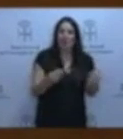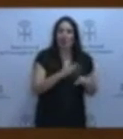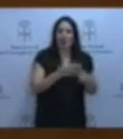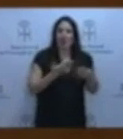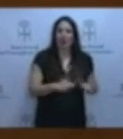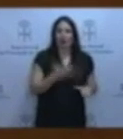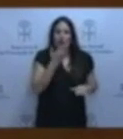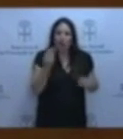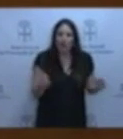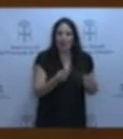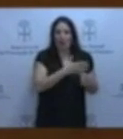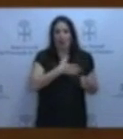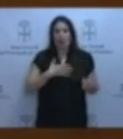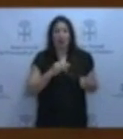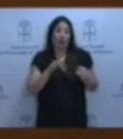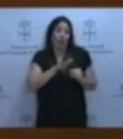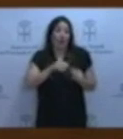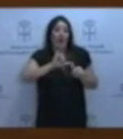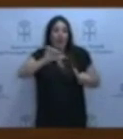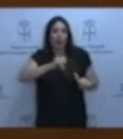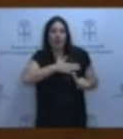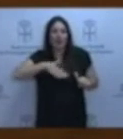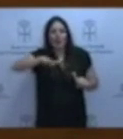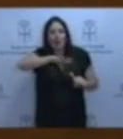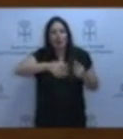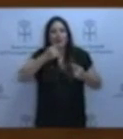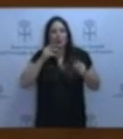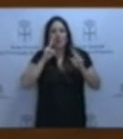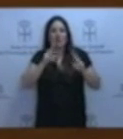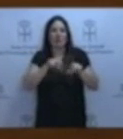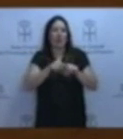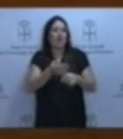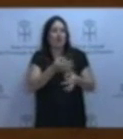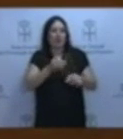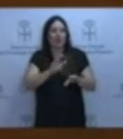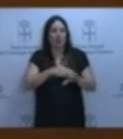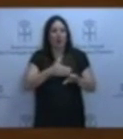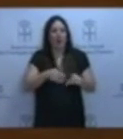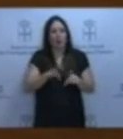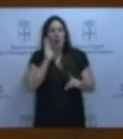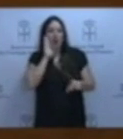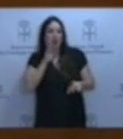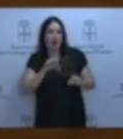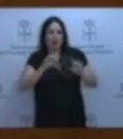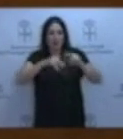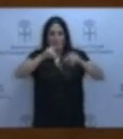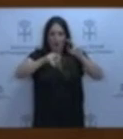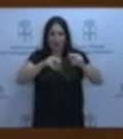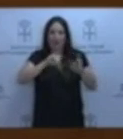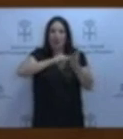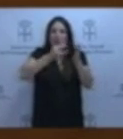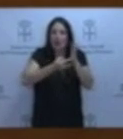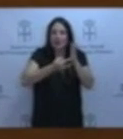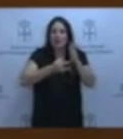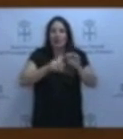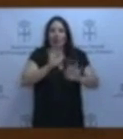pueblos se convertían en lugares perfectos para la especulación urbanística. Barrios de nueva creación, planes de ordenación urbana anulados